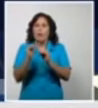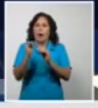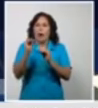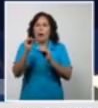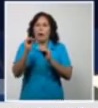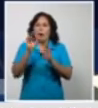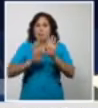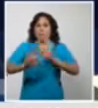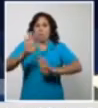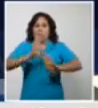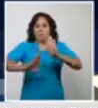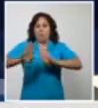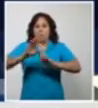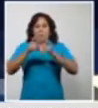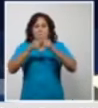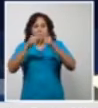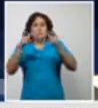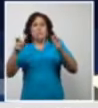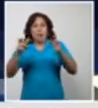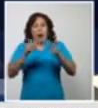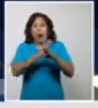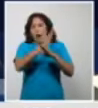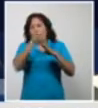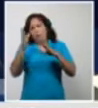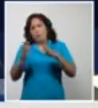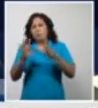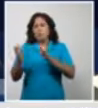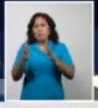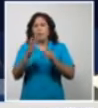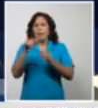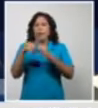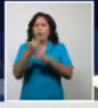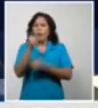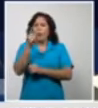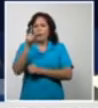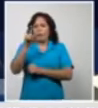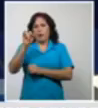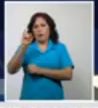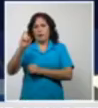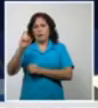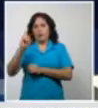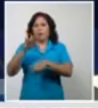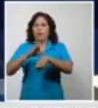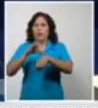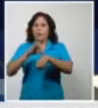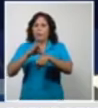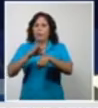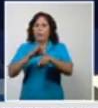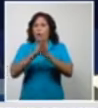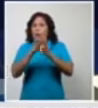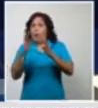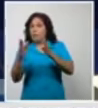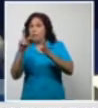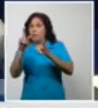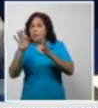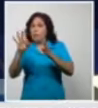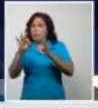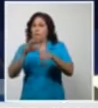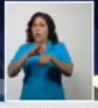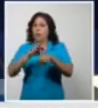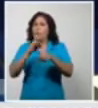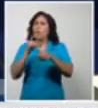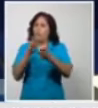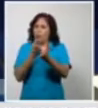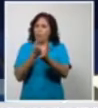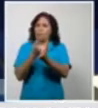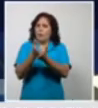máximo está en alrededor del día 16 o 18 y ya después se mantiene durante un